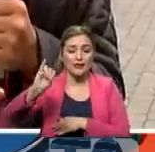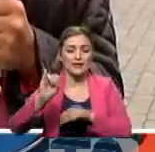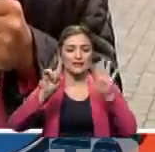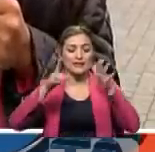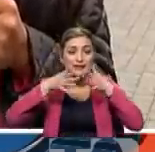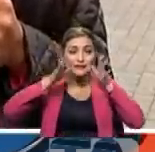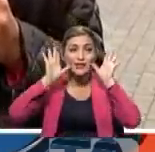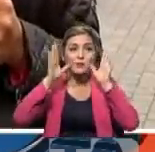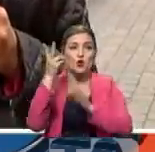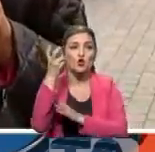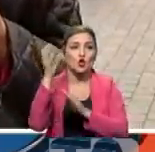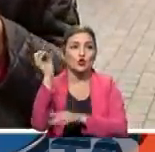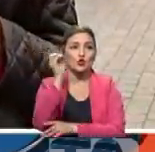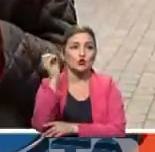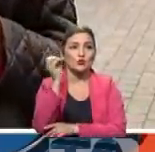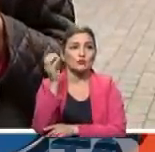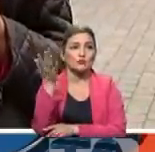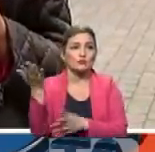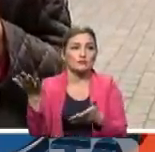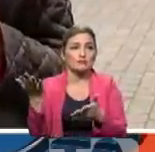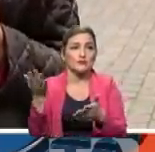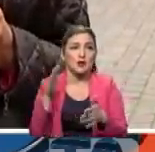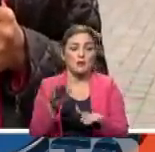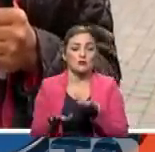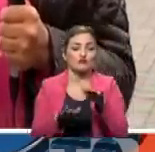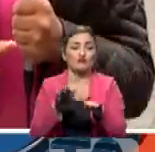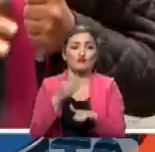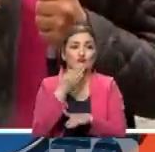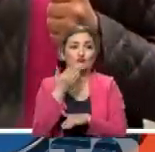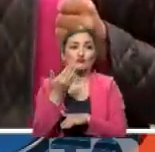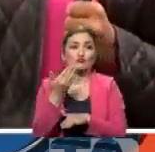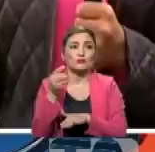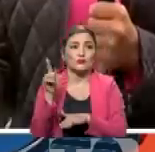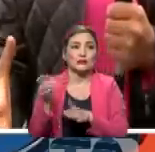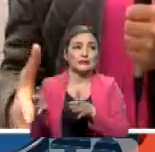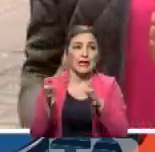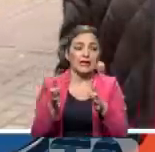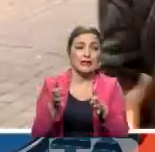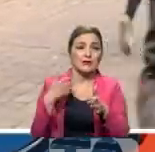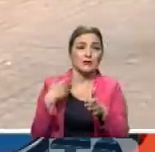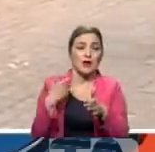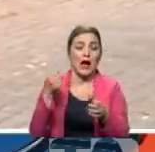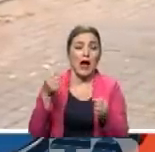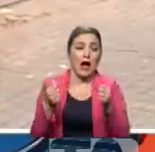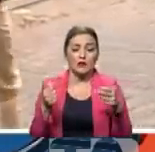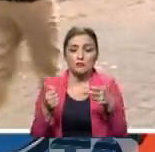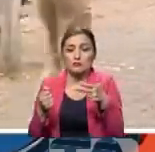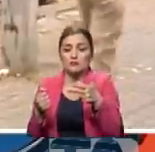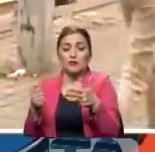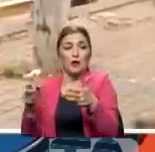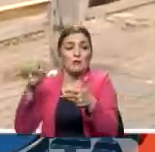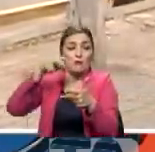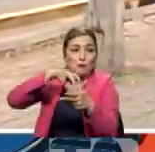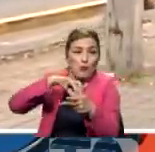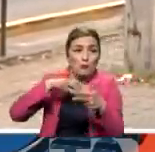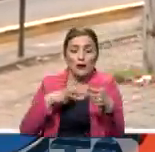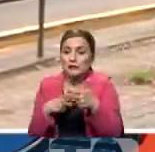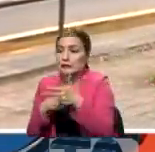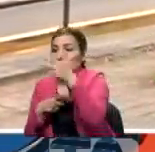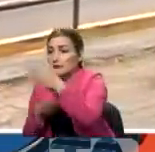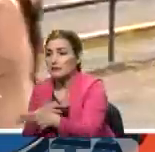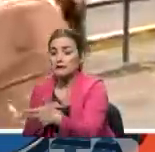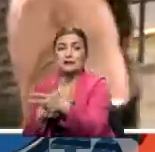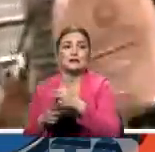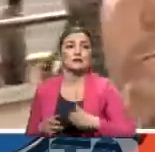la calle 12 de octubre. ¿Cómo se moviliza la ciudadanía a esta hora? Pues intenta compartir vehículos, camionetas, especialmente llevarles en